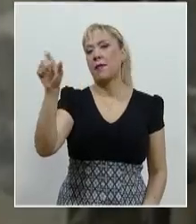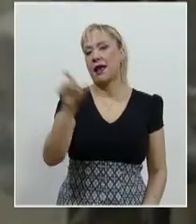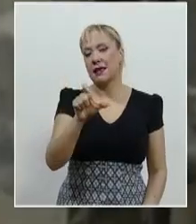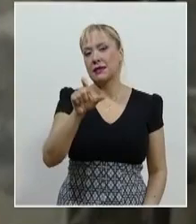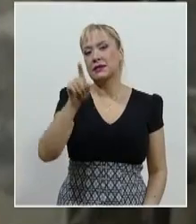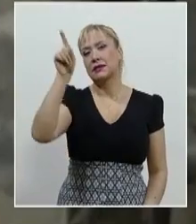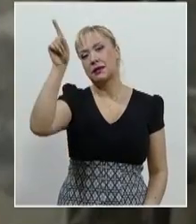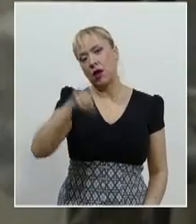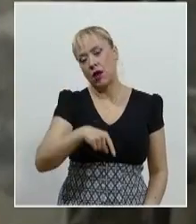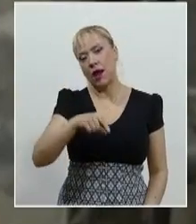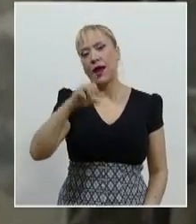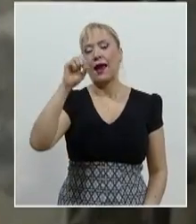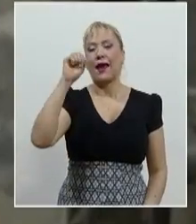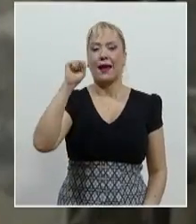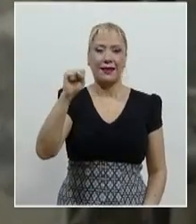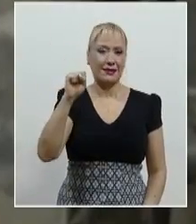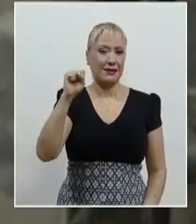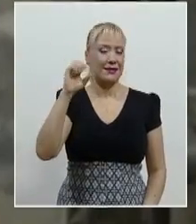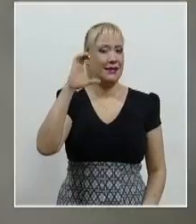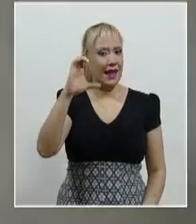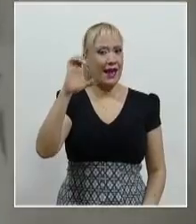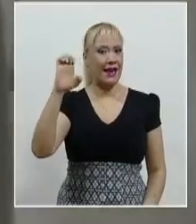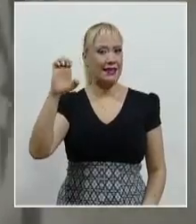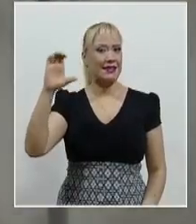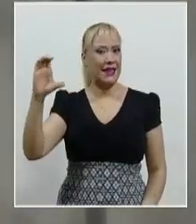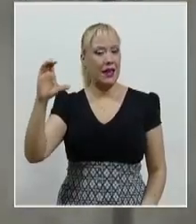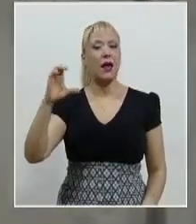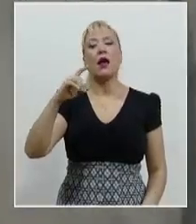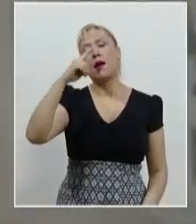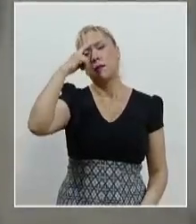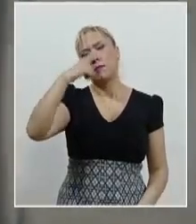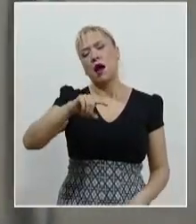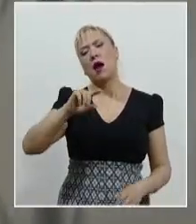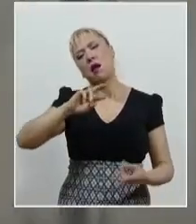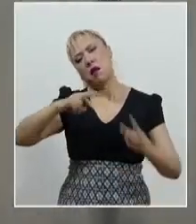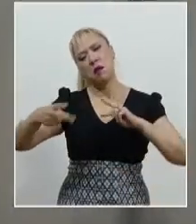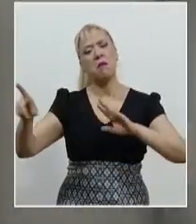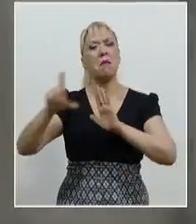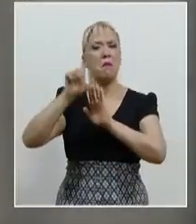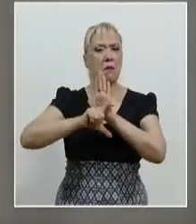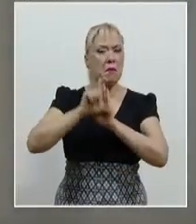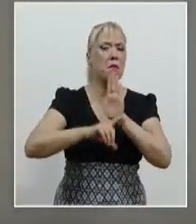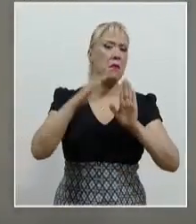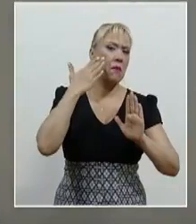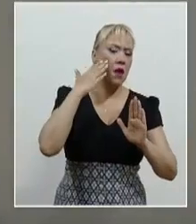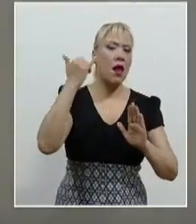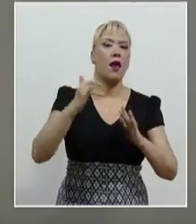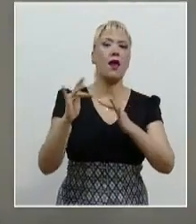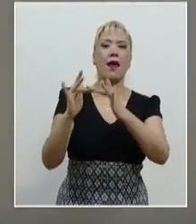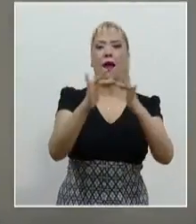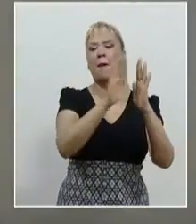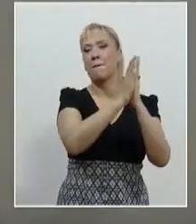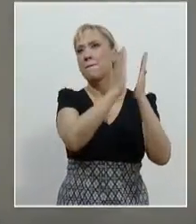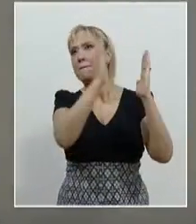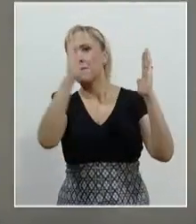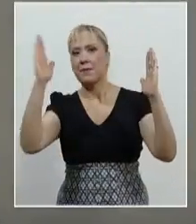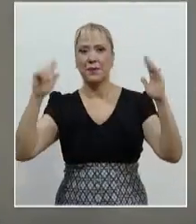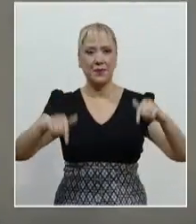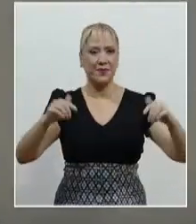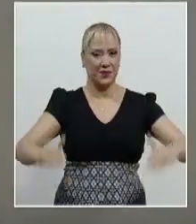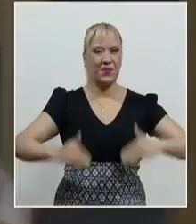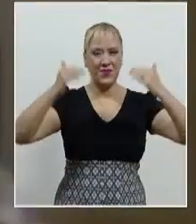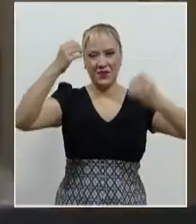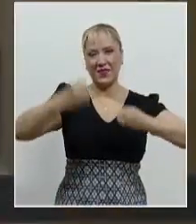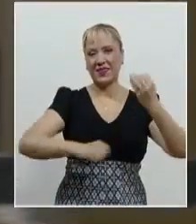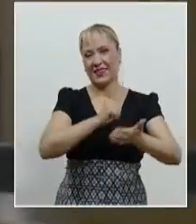sitios.scjn.gov.mx/CS o bien en el enlace que se encuentra en sus redes sociales, así como en la red de bibliotecas de la Suprema